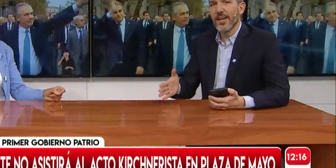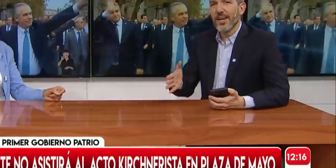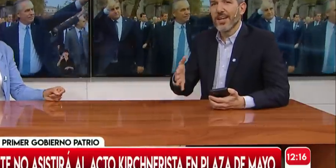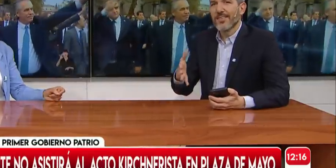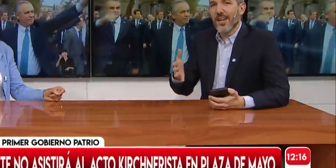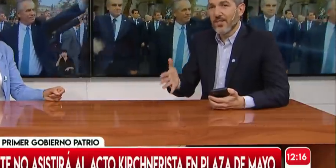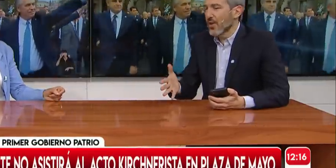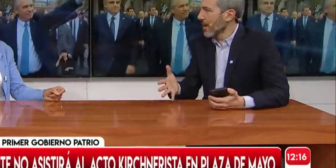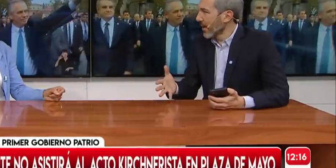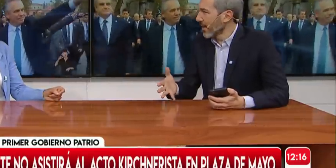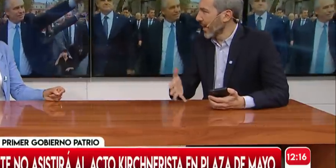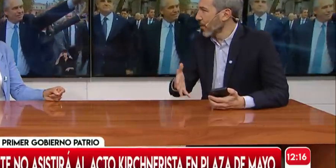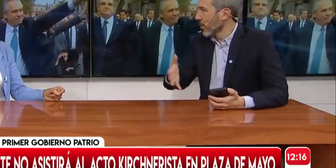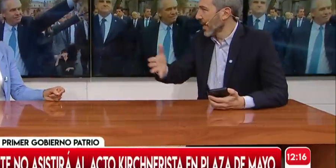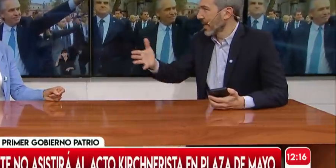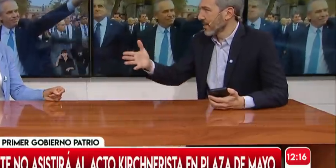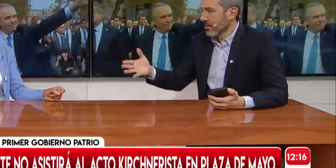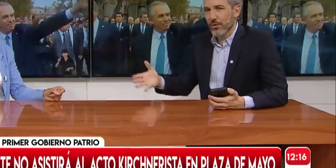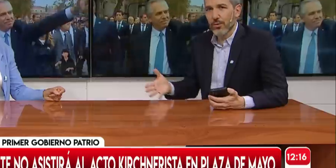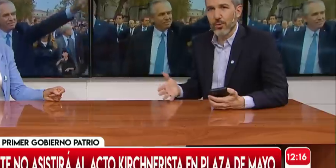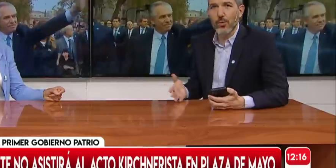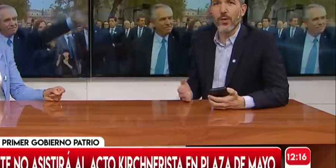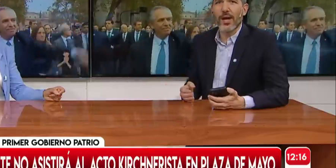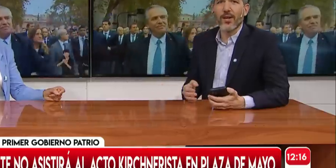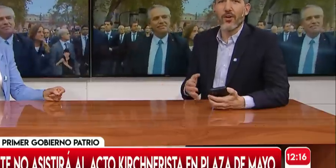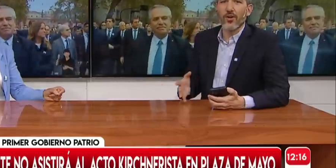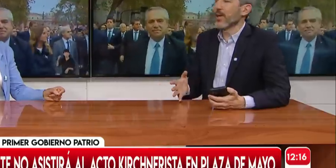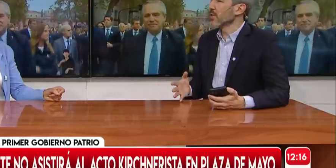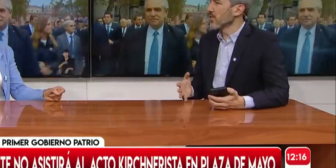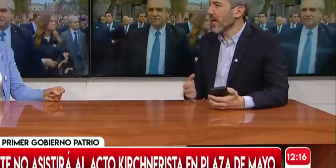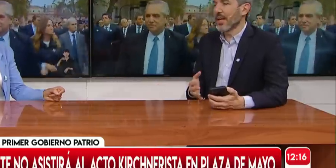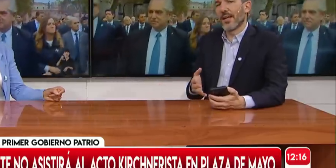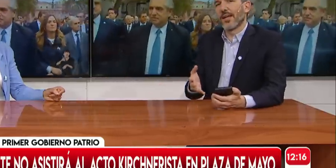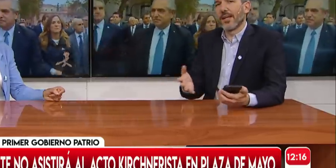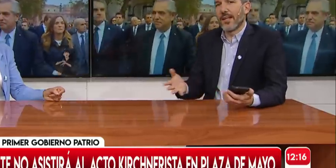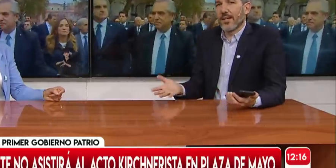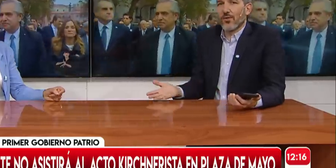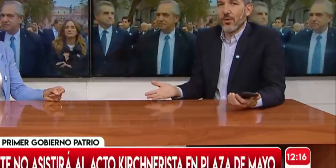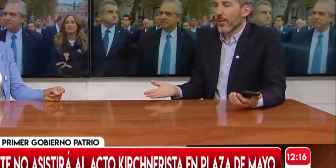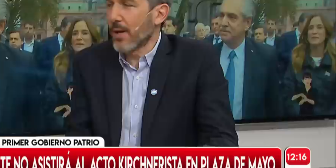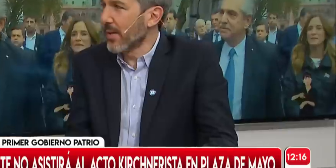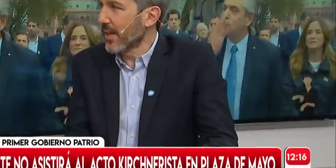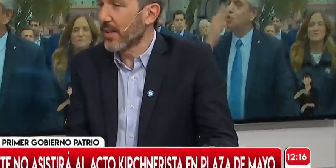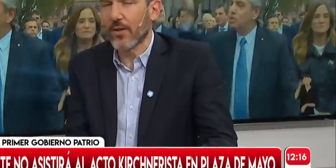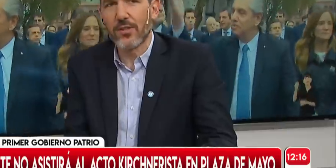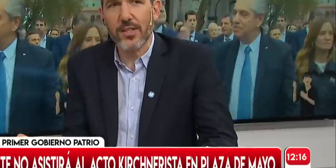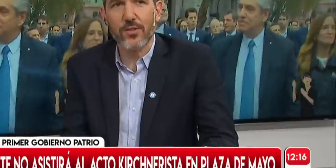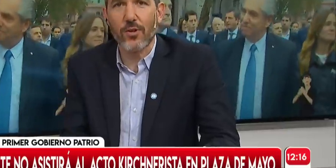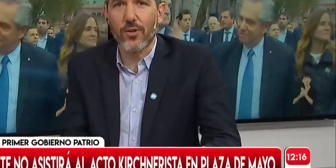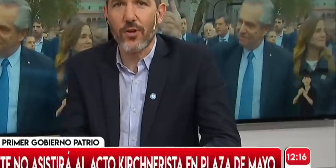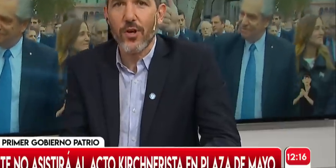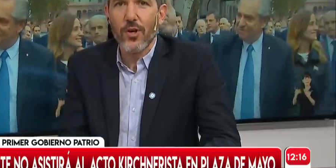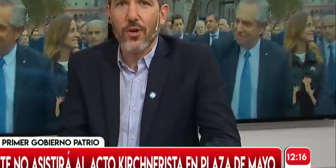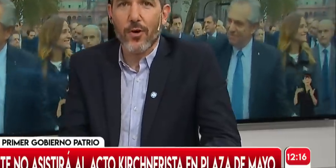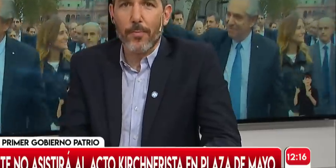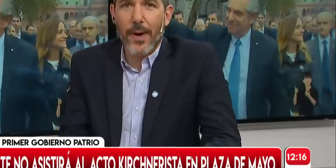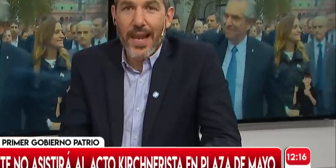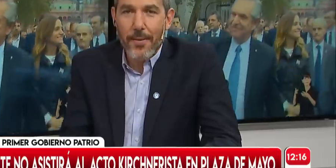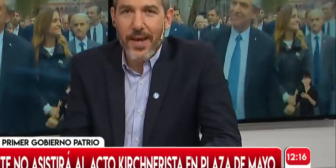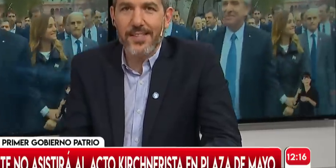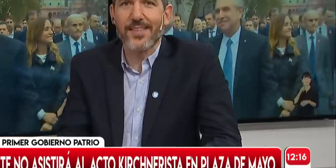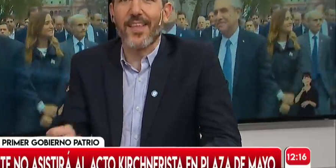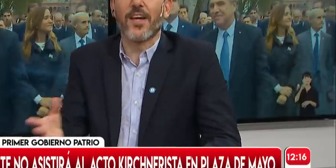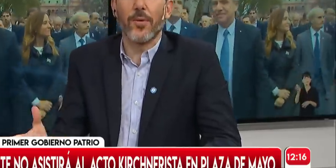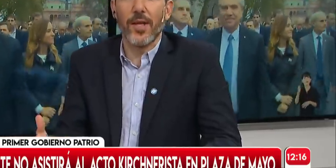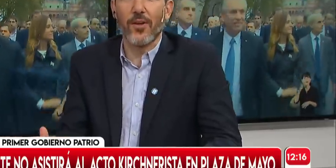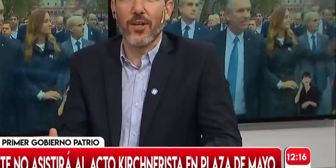Poli, tradicionalmente alude a la coyuntura económica y social, en este caso y obviamente en este contexto con